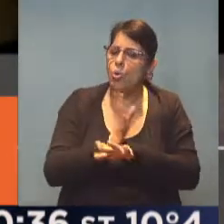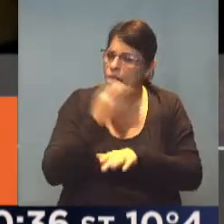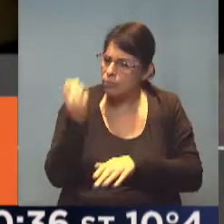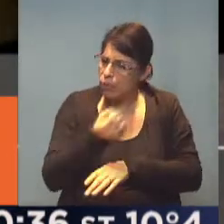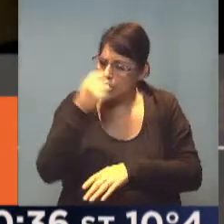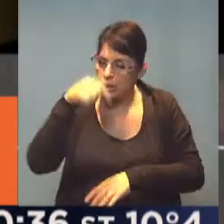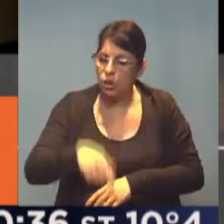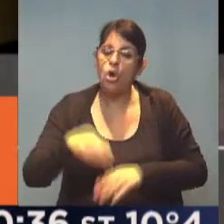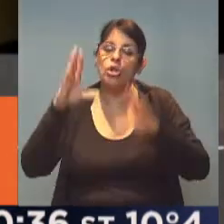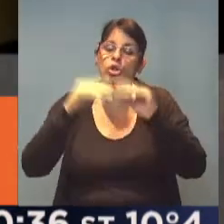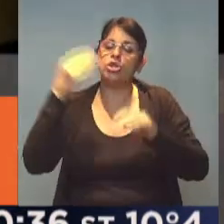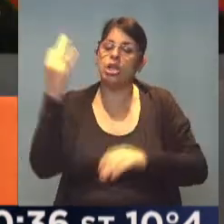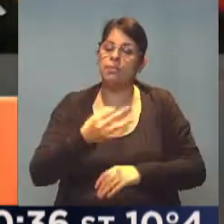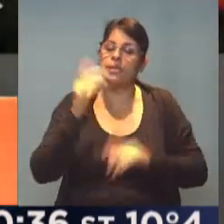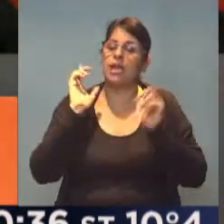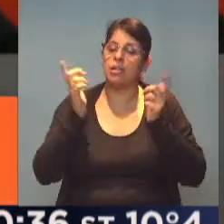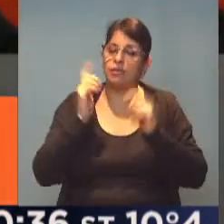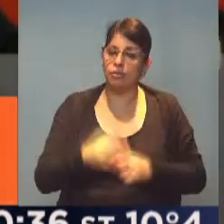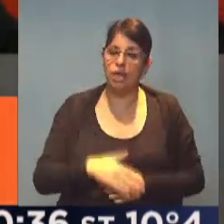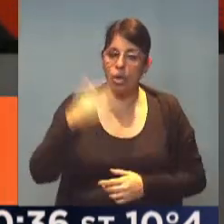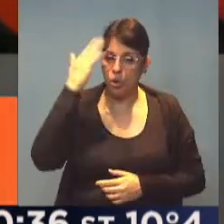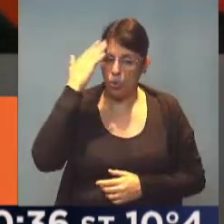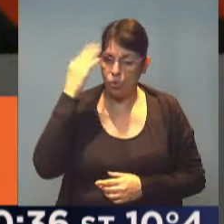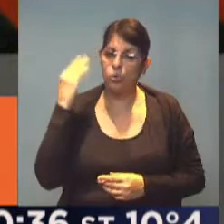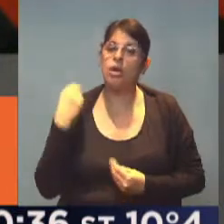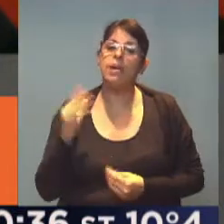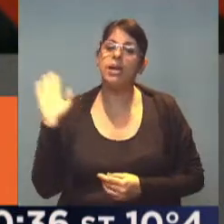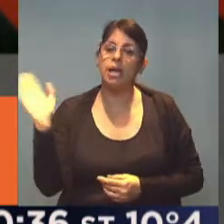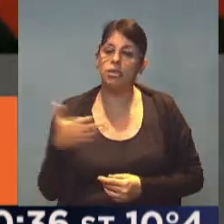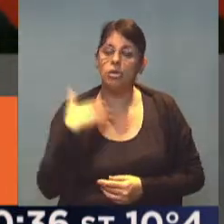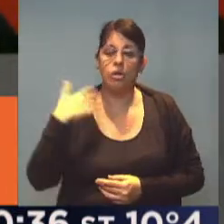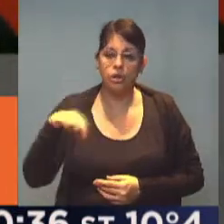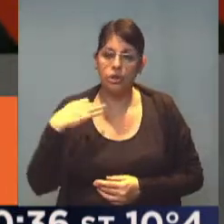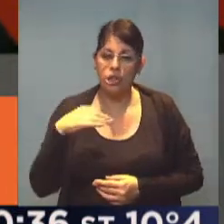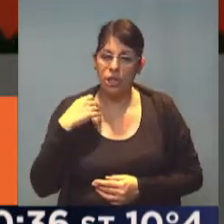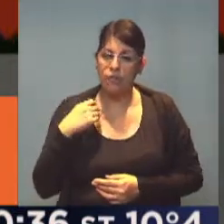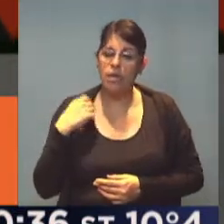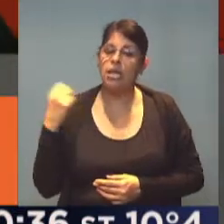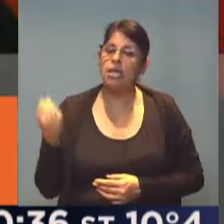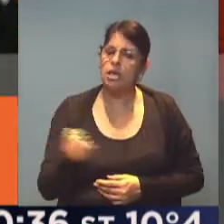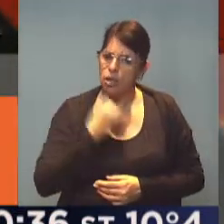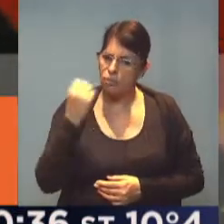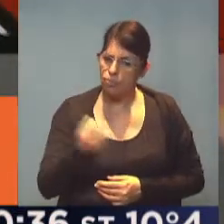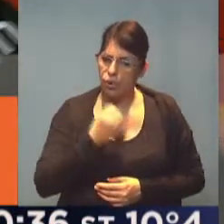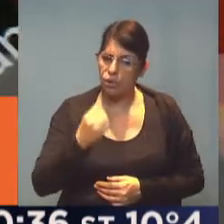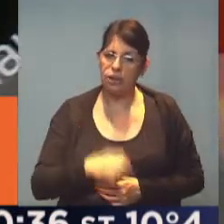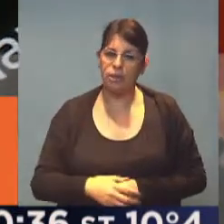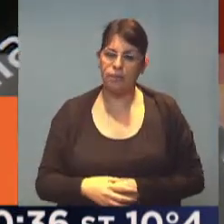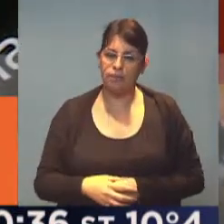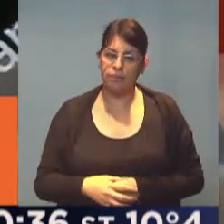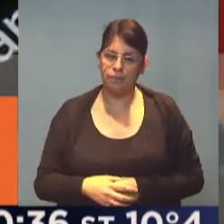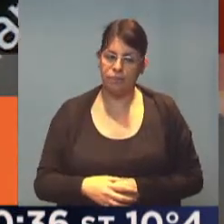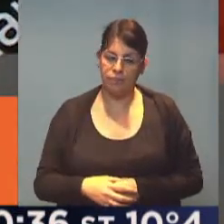bueno, hoy es una noche especial, así que a disfrutar. La cultura para todos y que tiene que estar bien adelante y